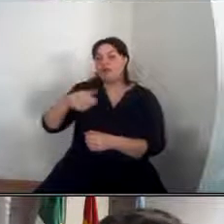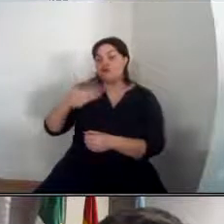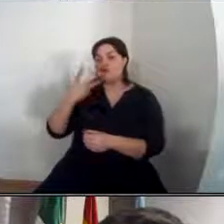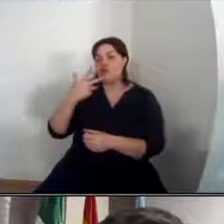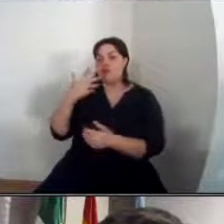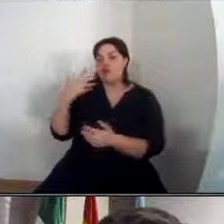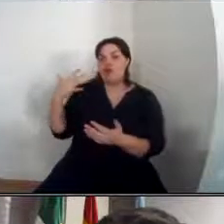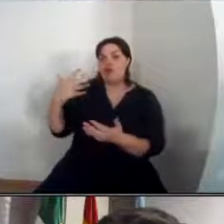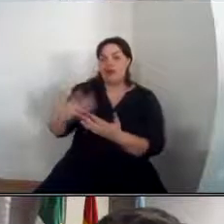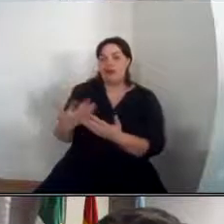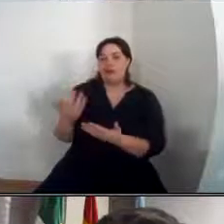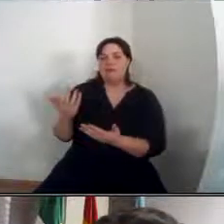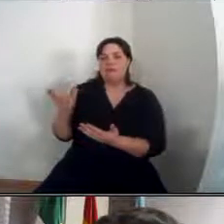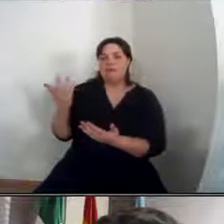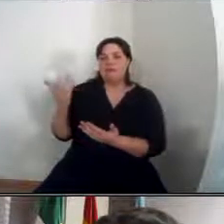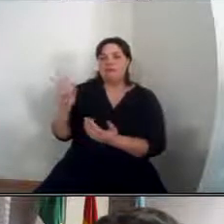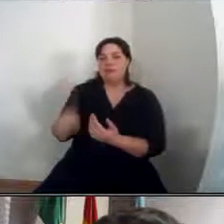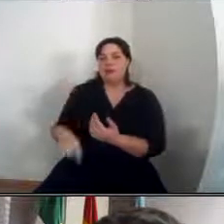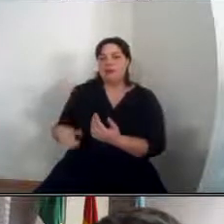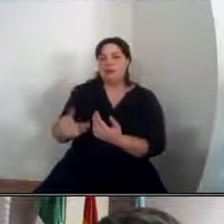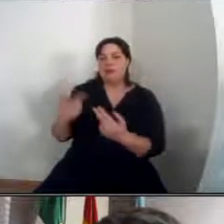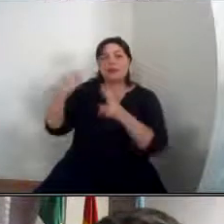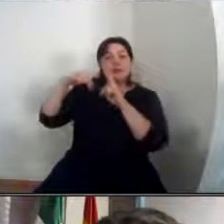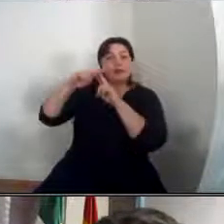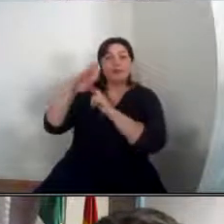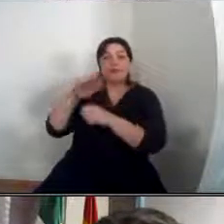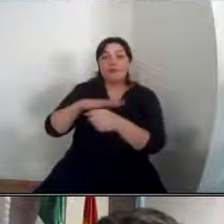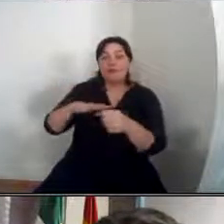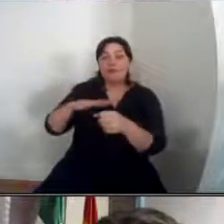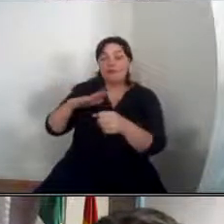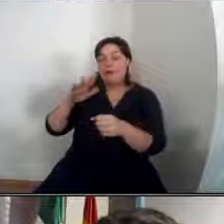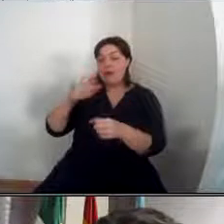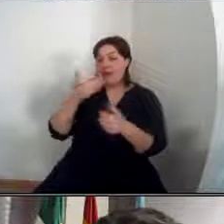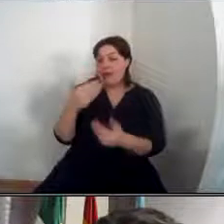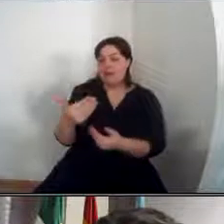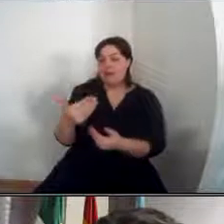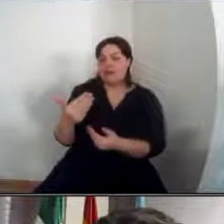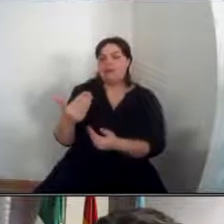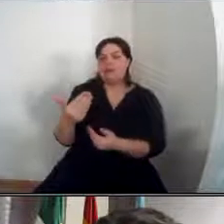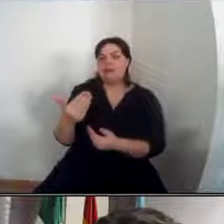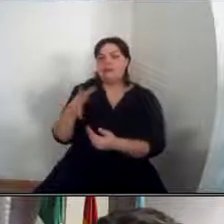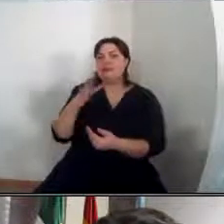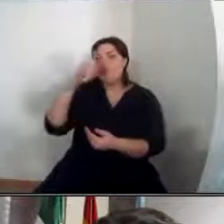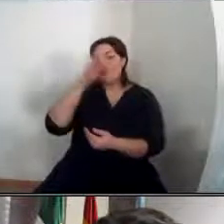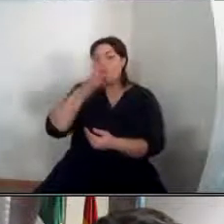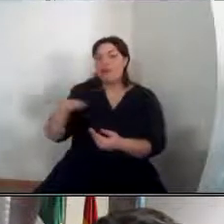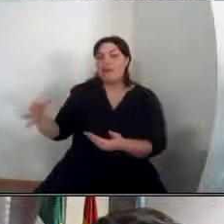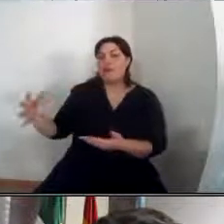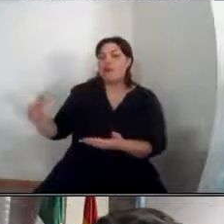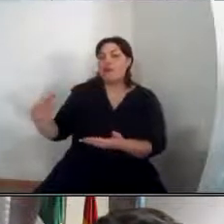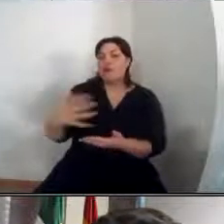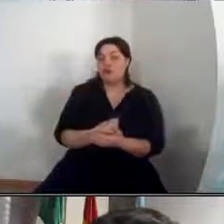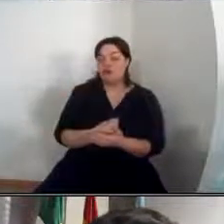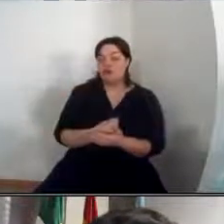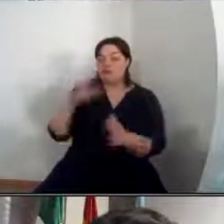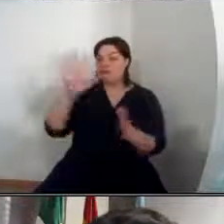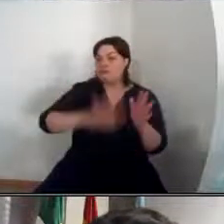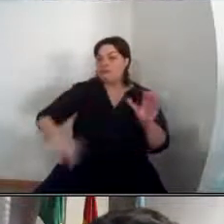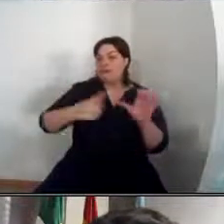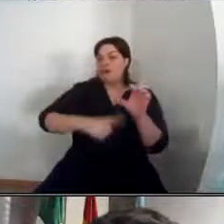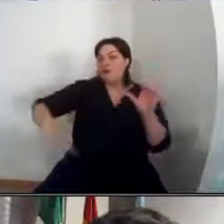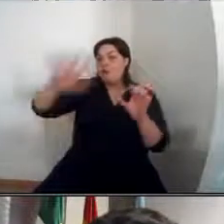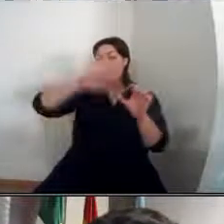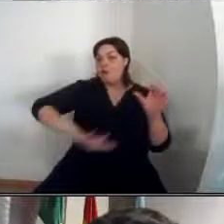como decía Miguel, gracias a las diputaciones provinciales, que llegara a todos los municipios de la provincia. En